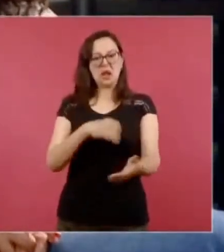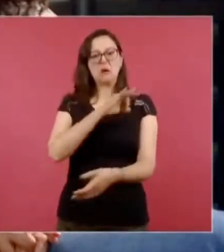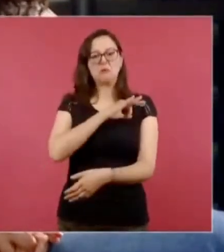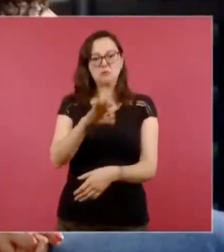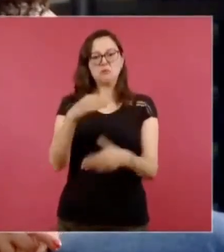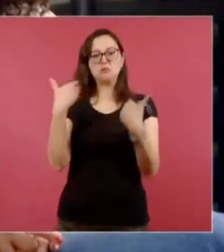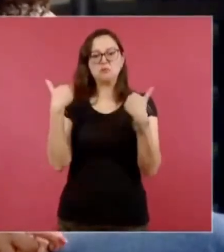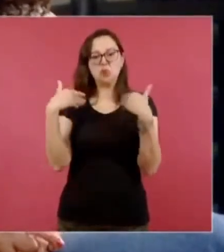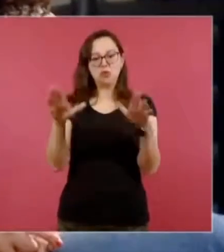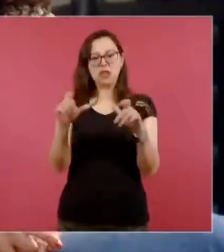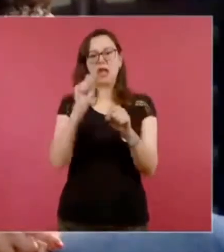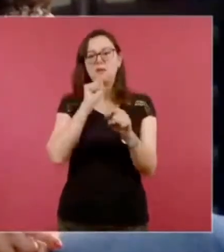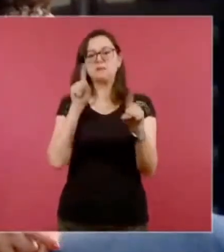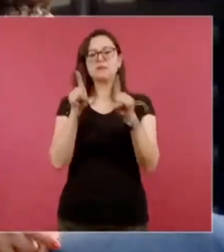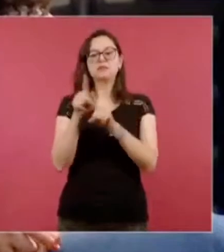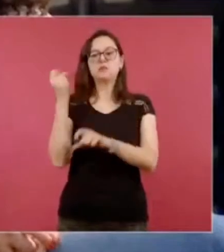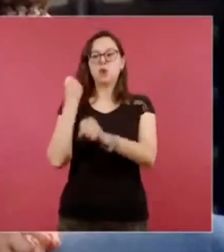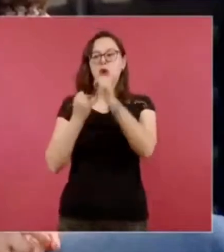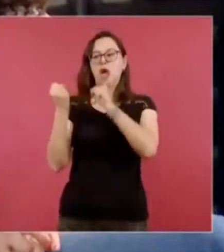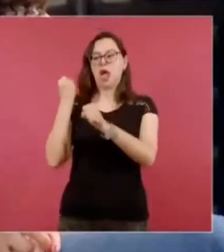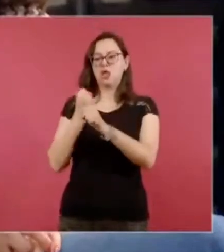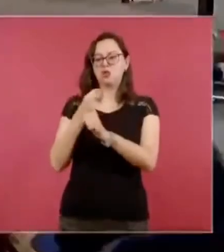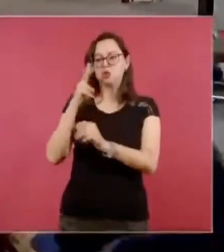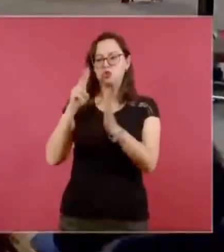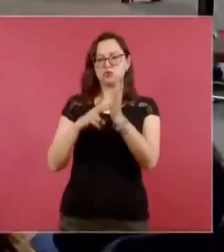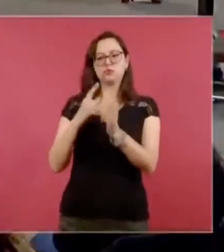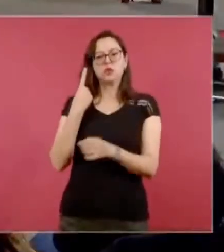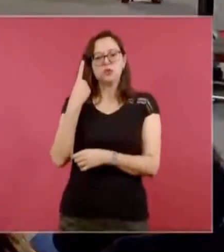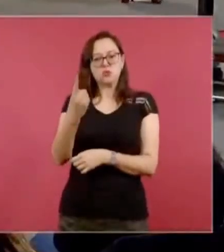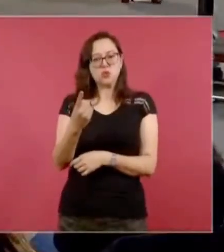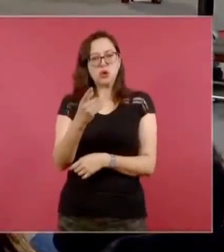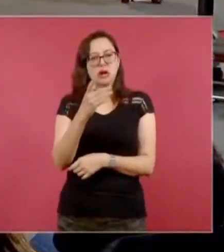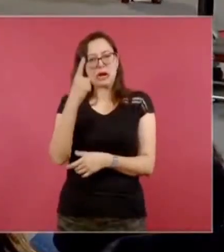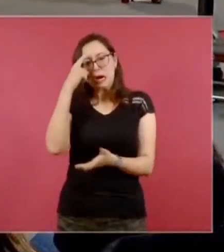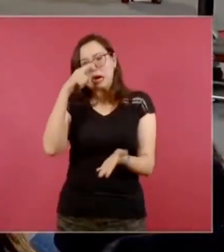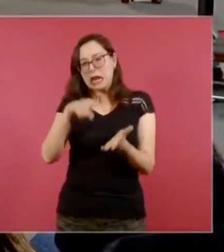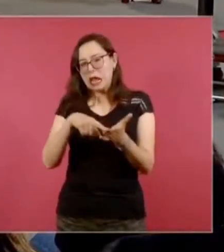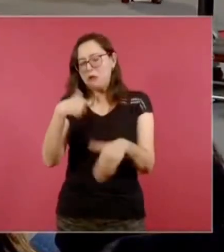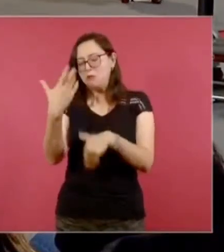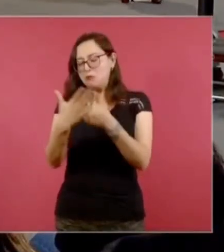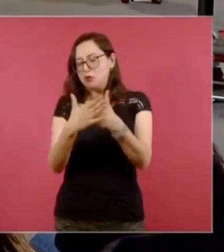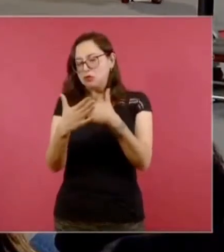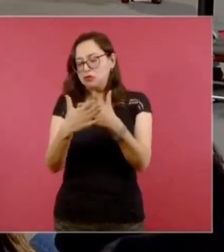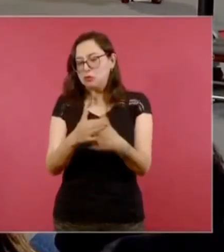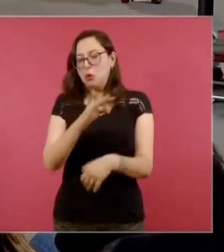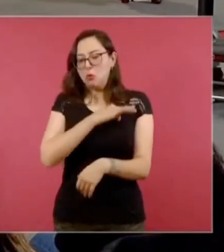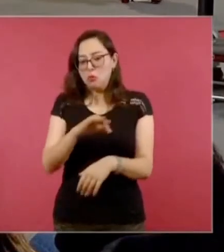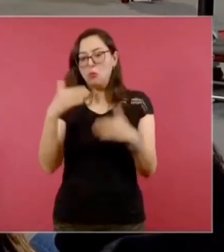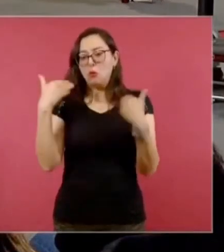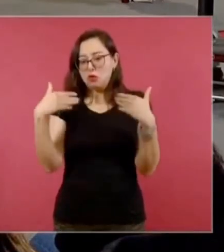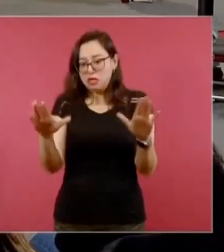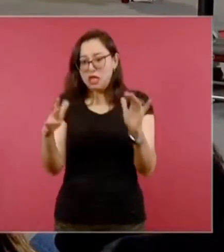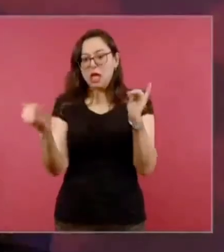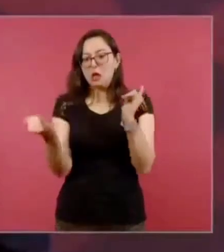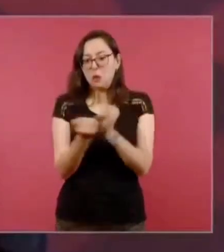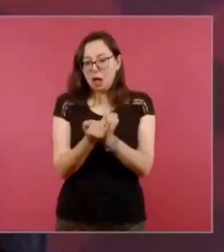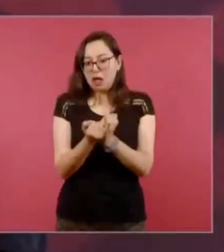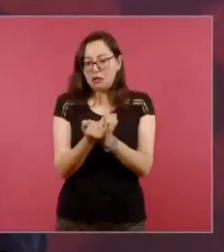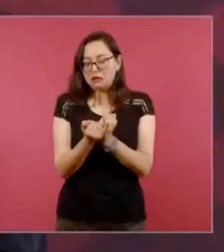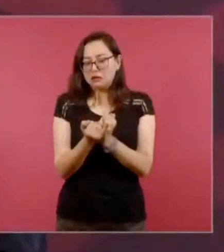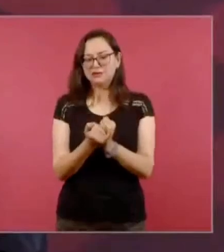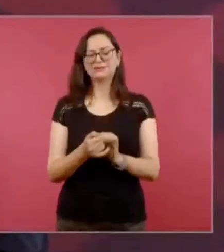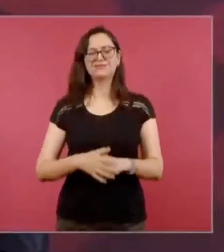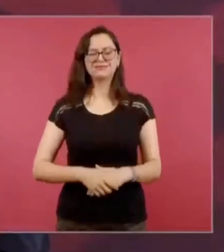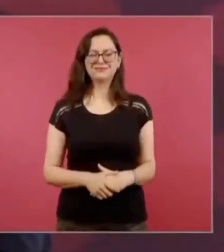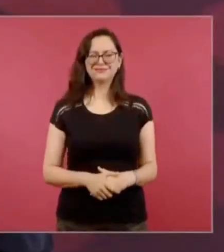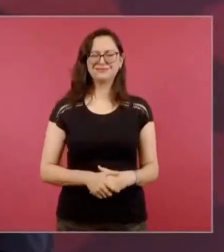Tabasco 2001 cuando sí se aplicó. Esos son los planteamientos, señor presidente. No, no tienen elementos.